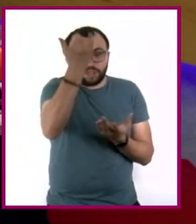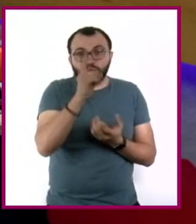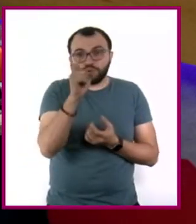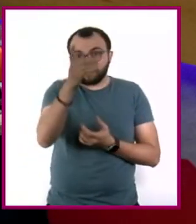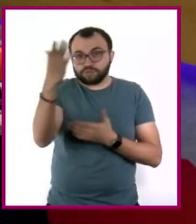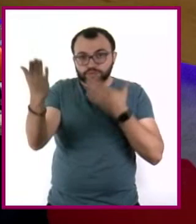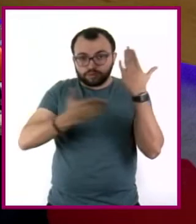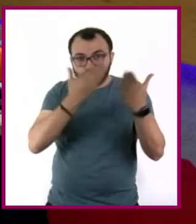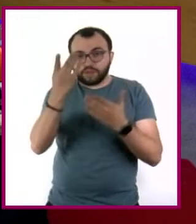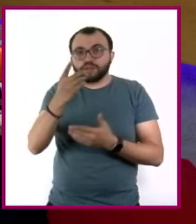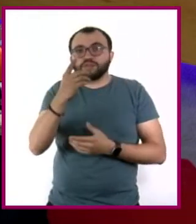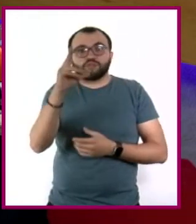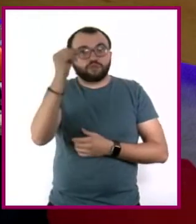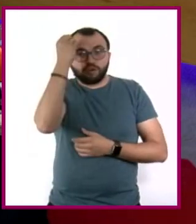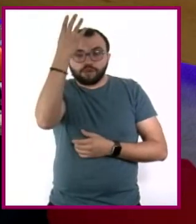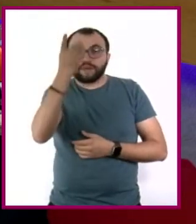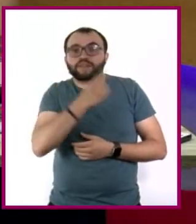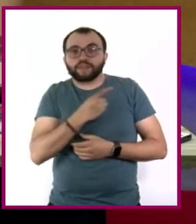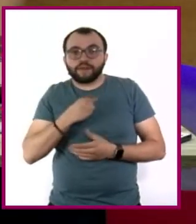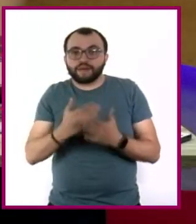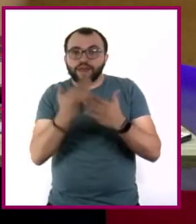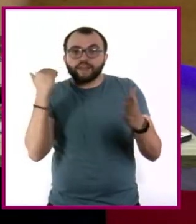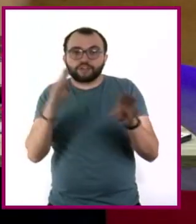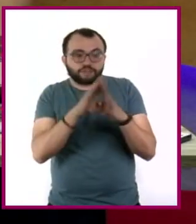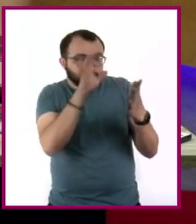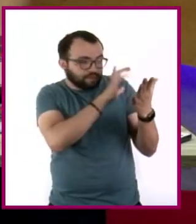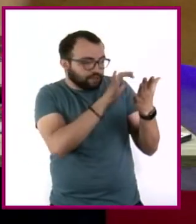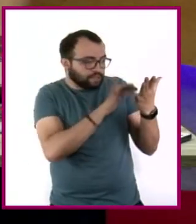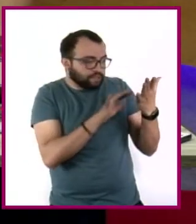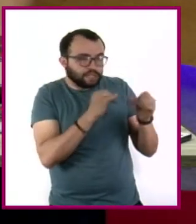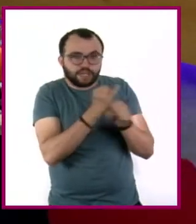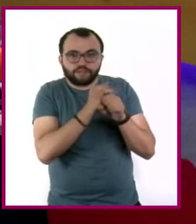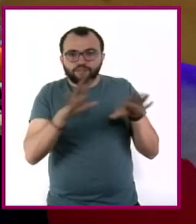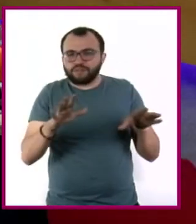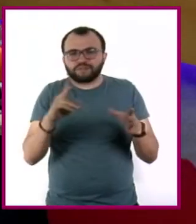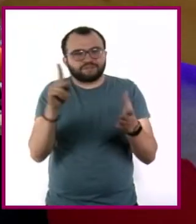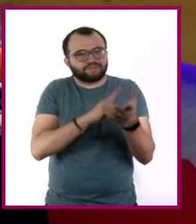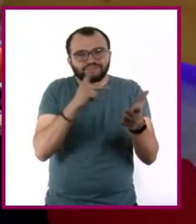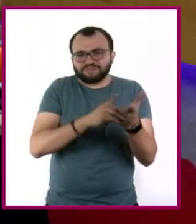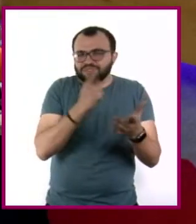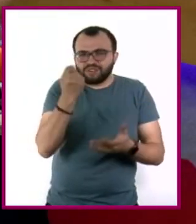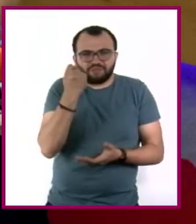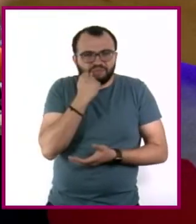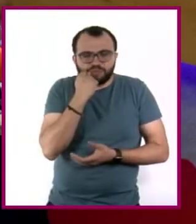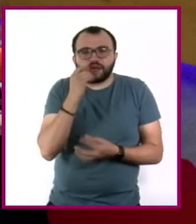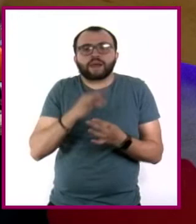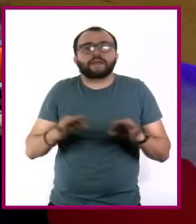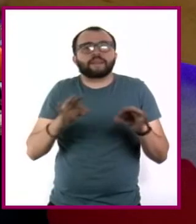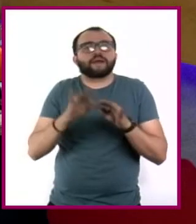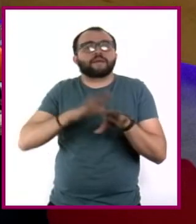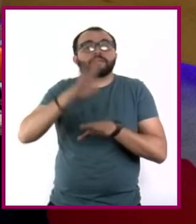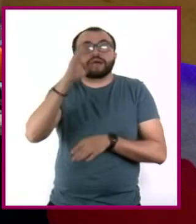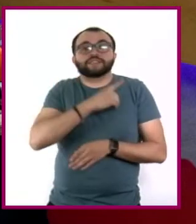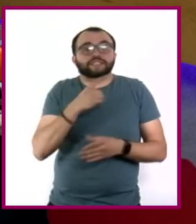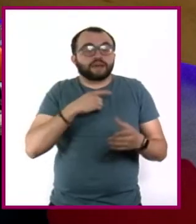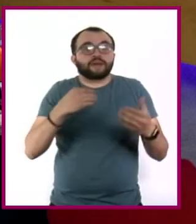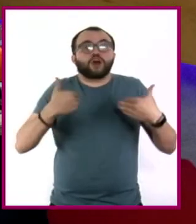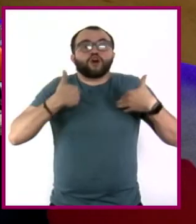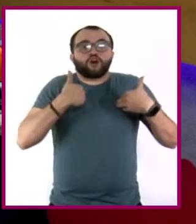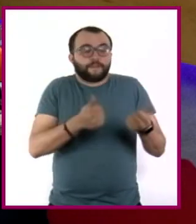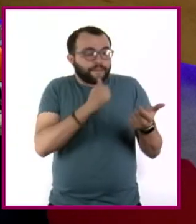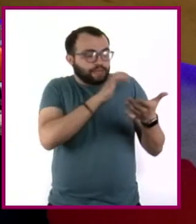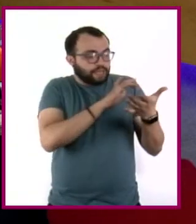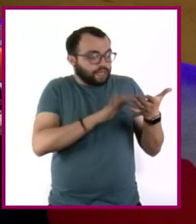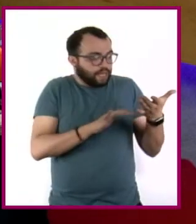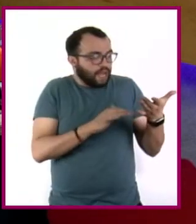es importante realizar una lectura de la información. Las veces que sean necesarias. Lo más importante es que comprendas el texto e